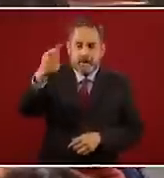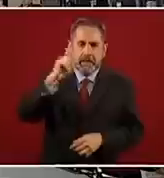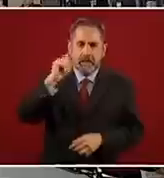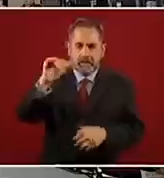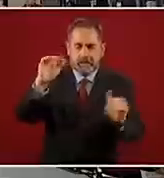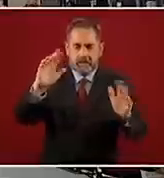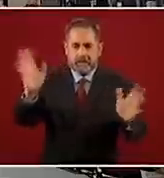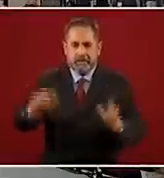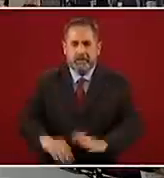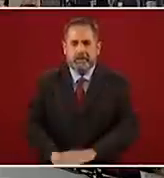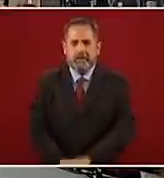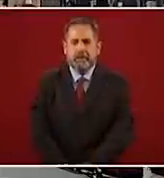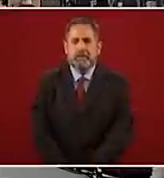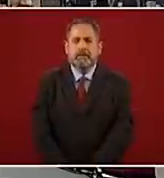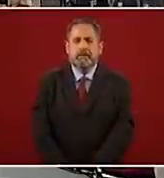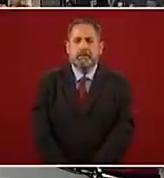Mañana. Adiós.